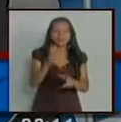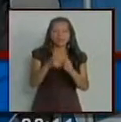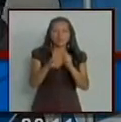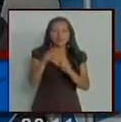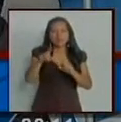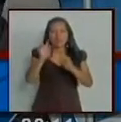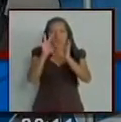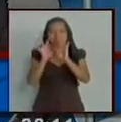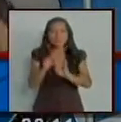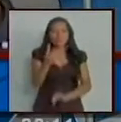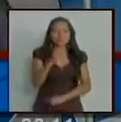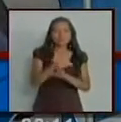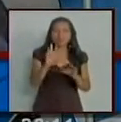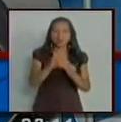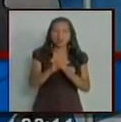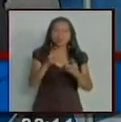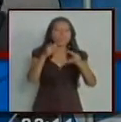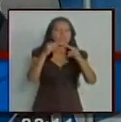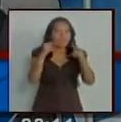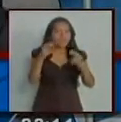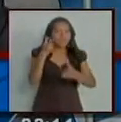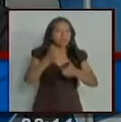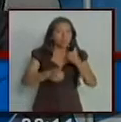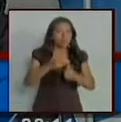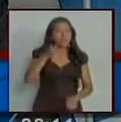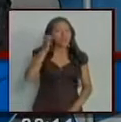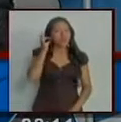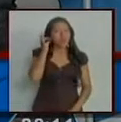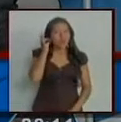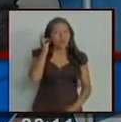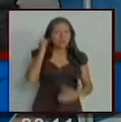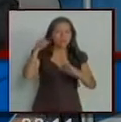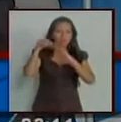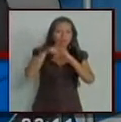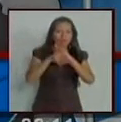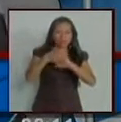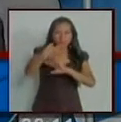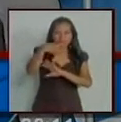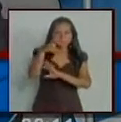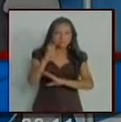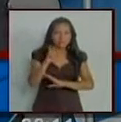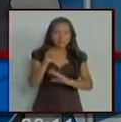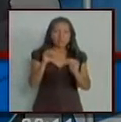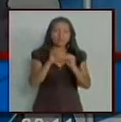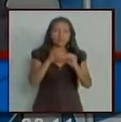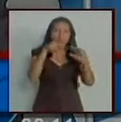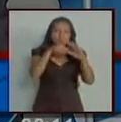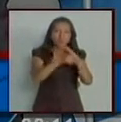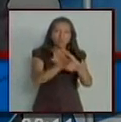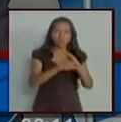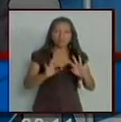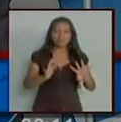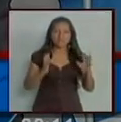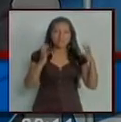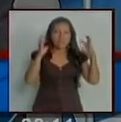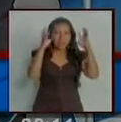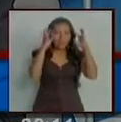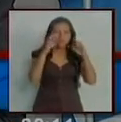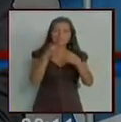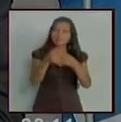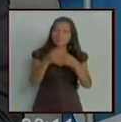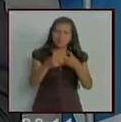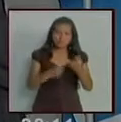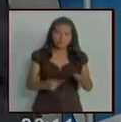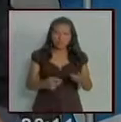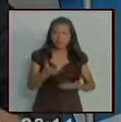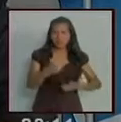que ajustar unos cablecitos y ya. No, estamos viendo la complejidad de lo que representa el oído. Quiero que ahora preste